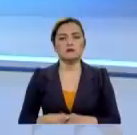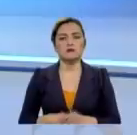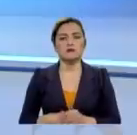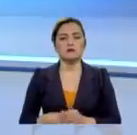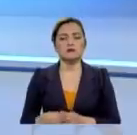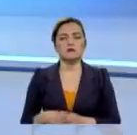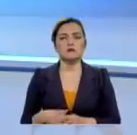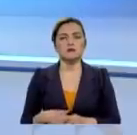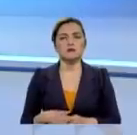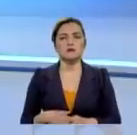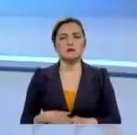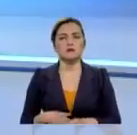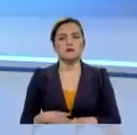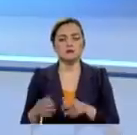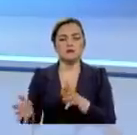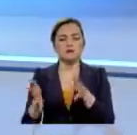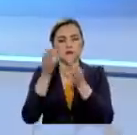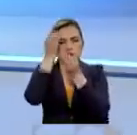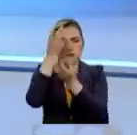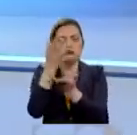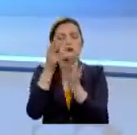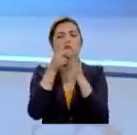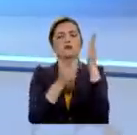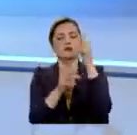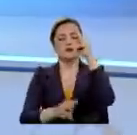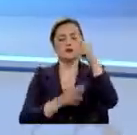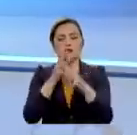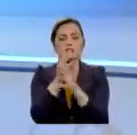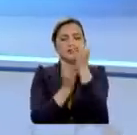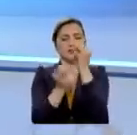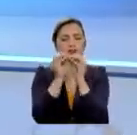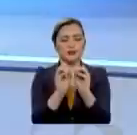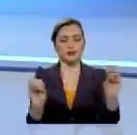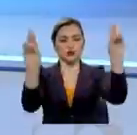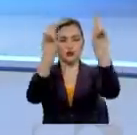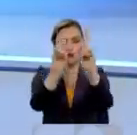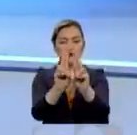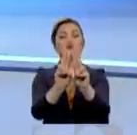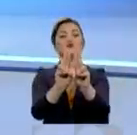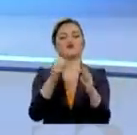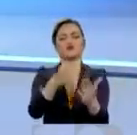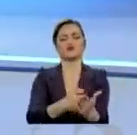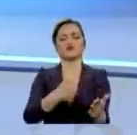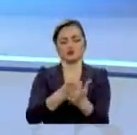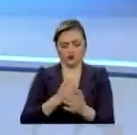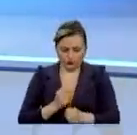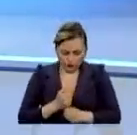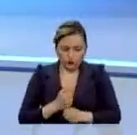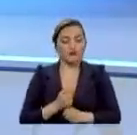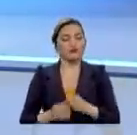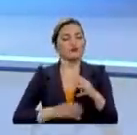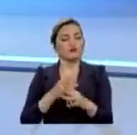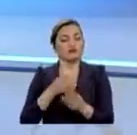horas. Ahora les contamos que el Programa Mundial de Alimentos de la ONU destinado a combatir el hambre en el mundo